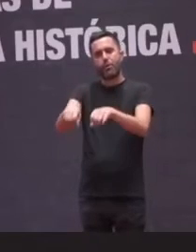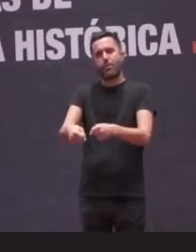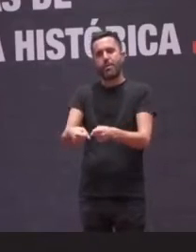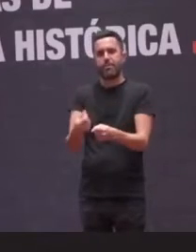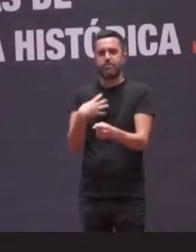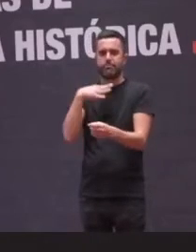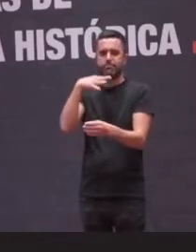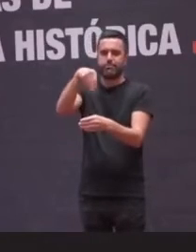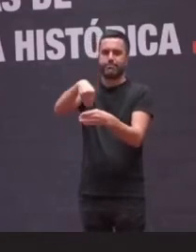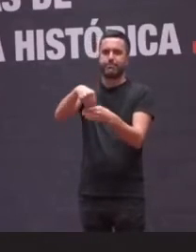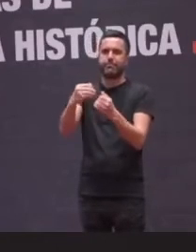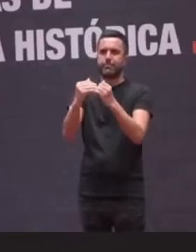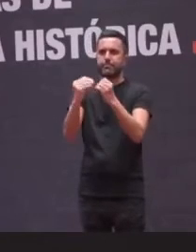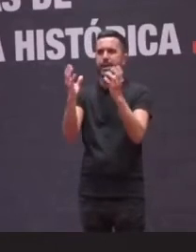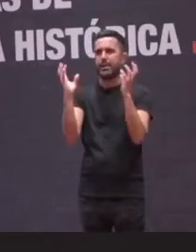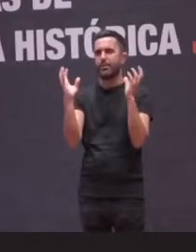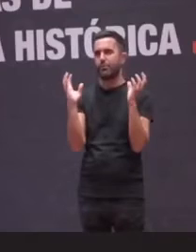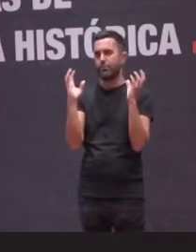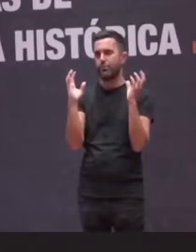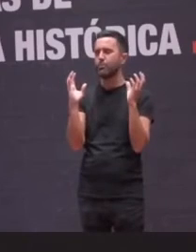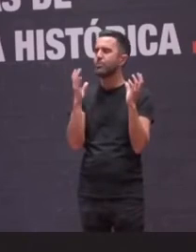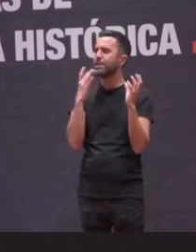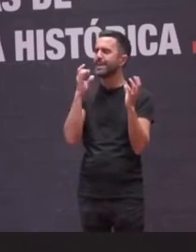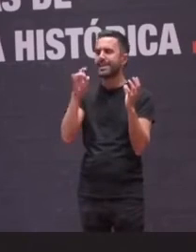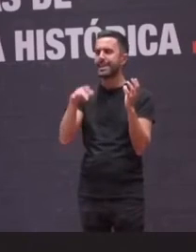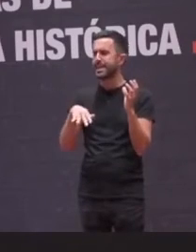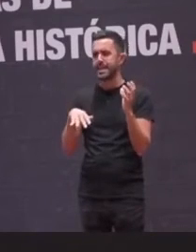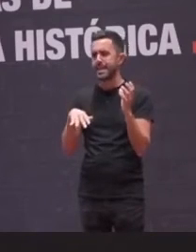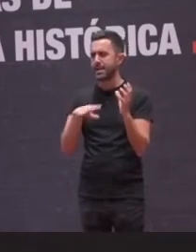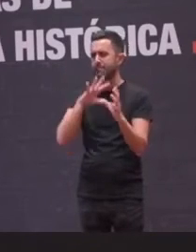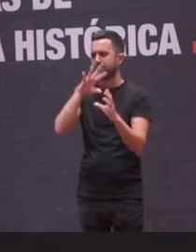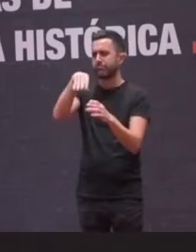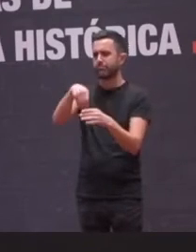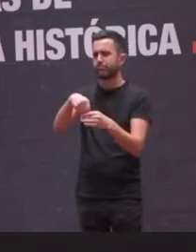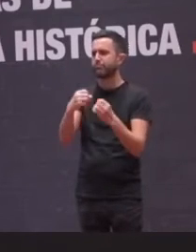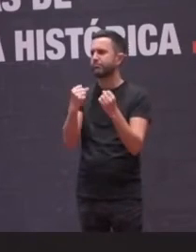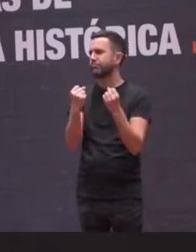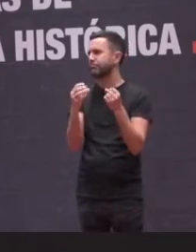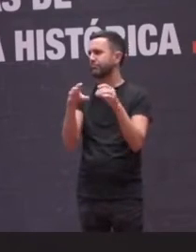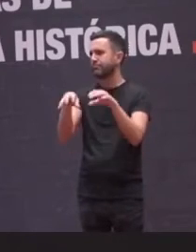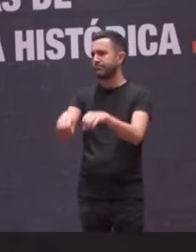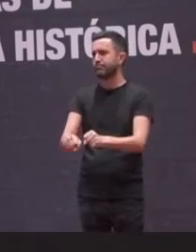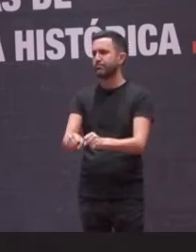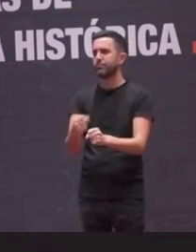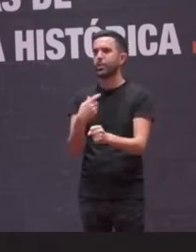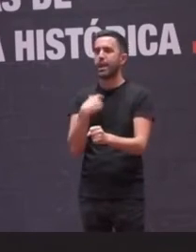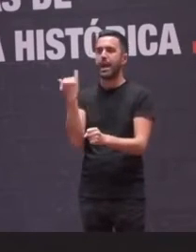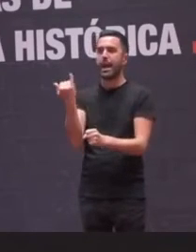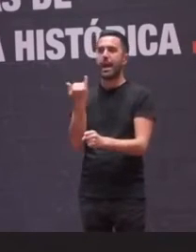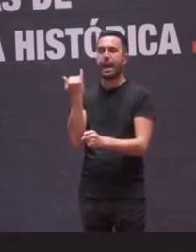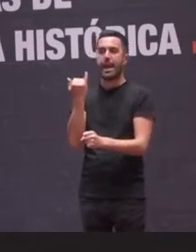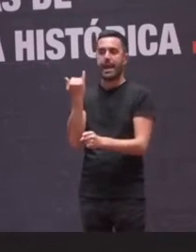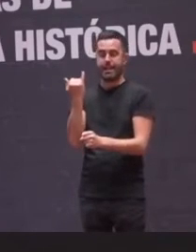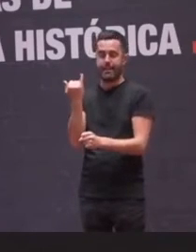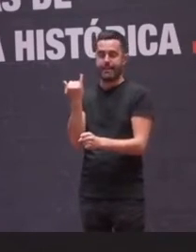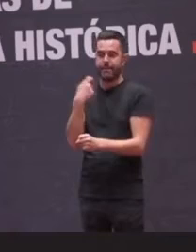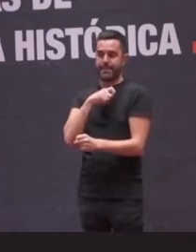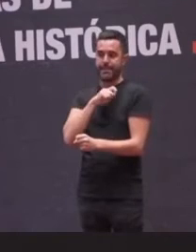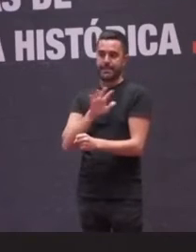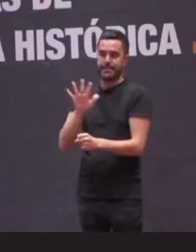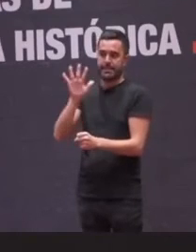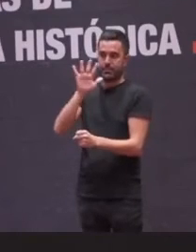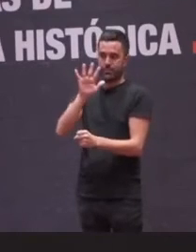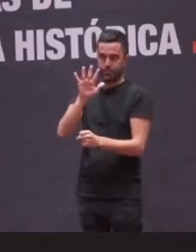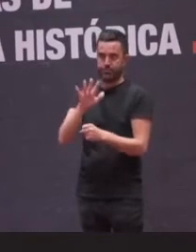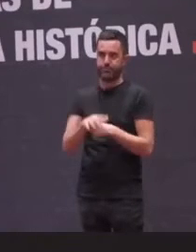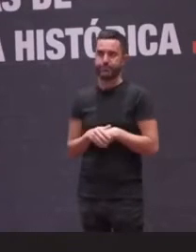quen? Ben, por parte, parece que do xefe do Estado. A clave da sentencia